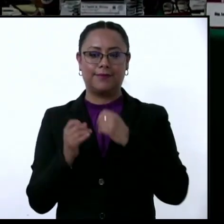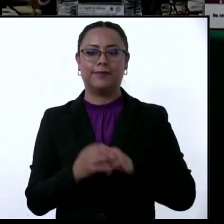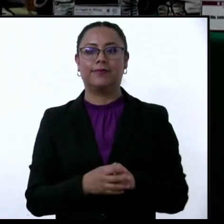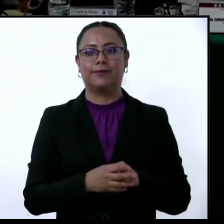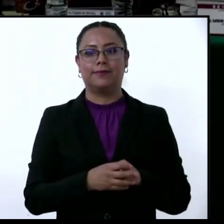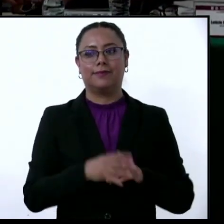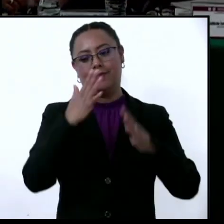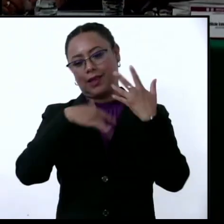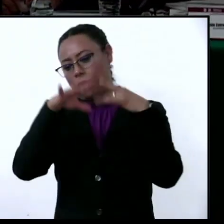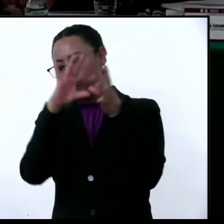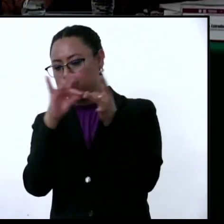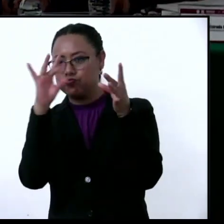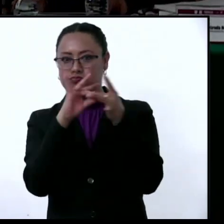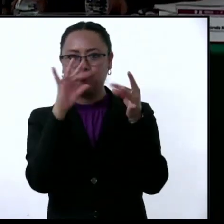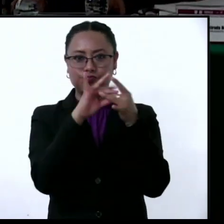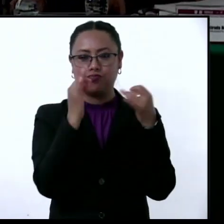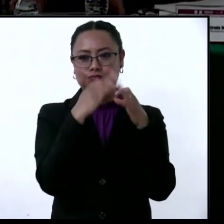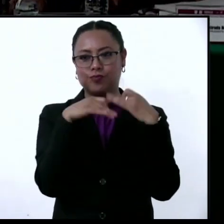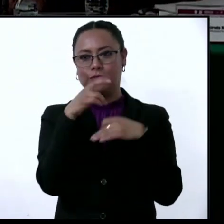por sus palabras, por sus